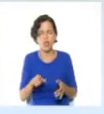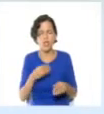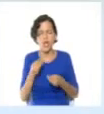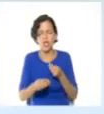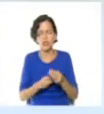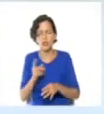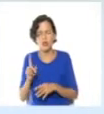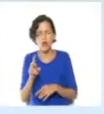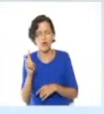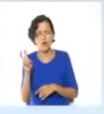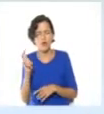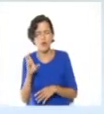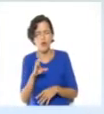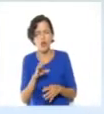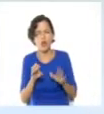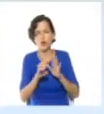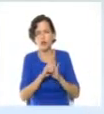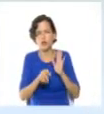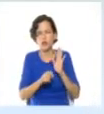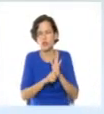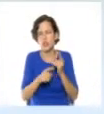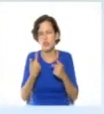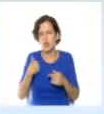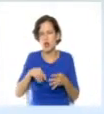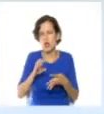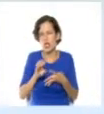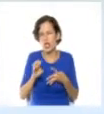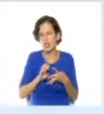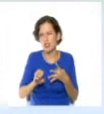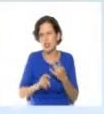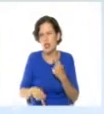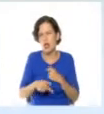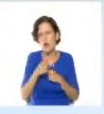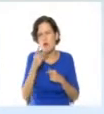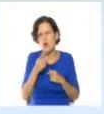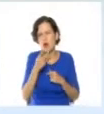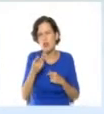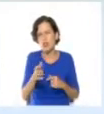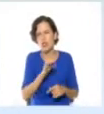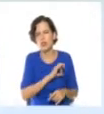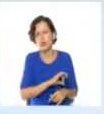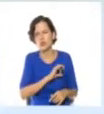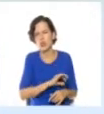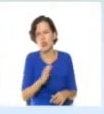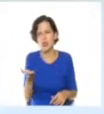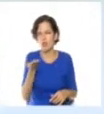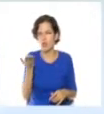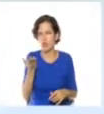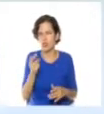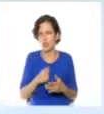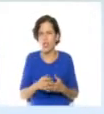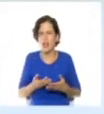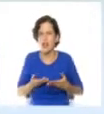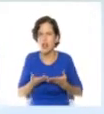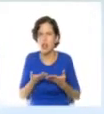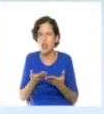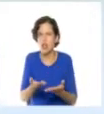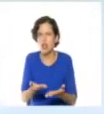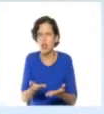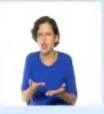constitución y esta constitución tiene una característica política y social fundamental. Le da